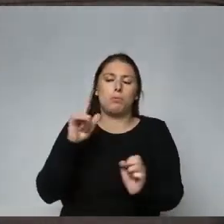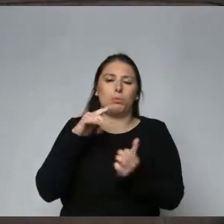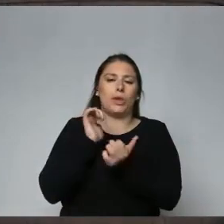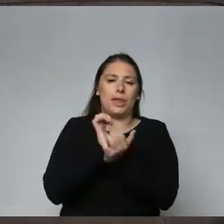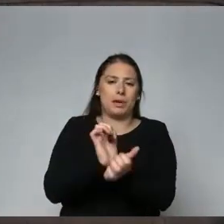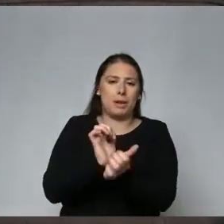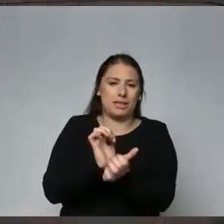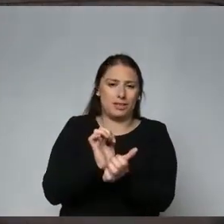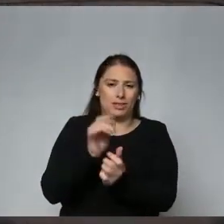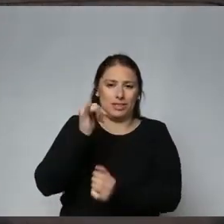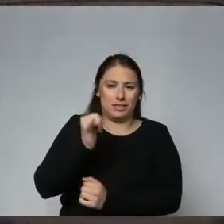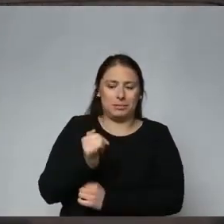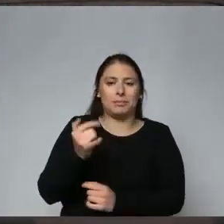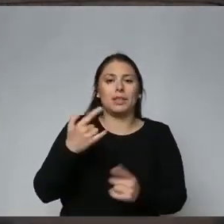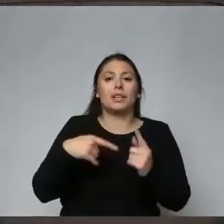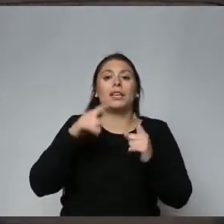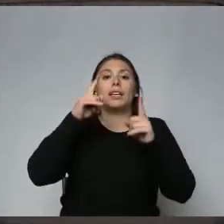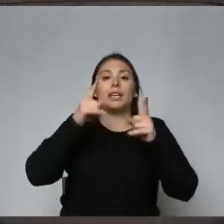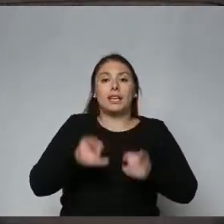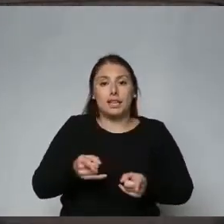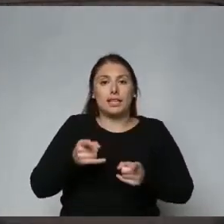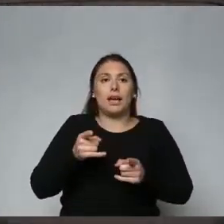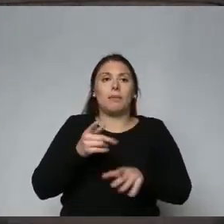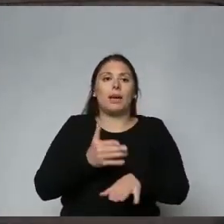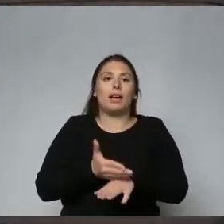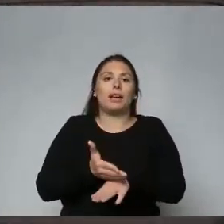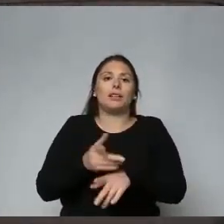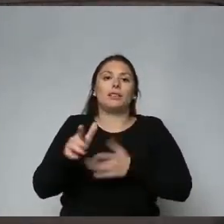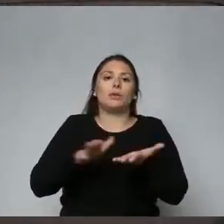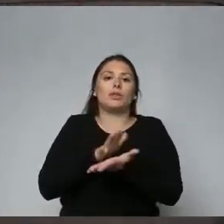también hechos ocurridos antes